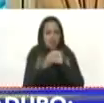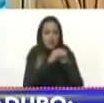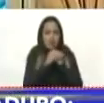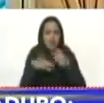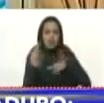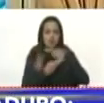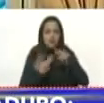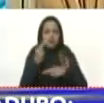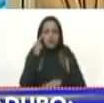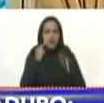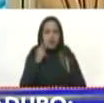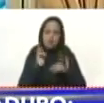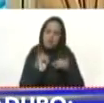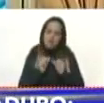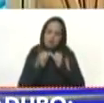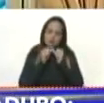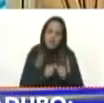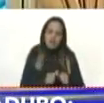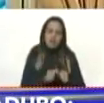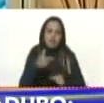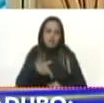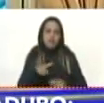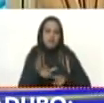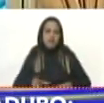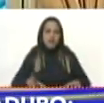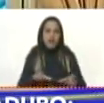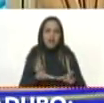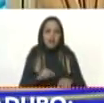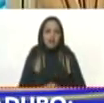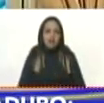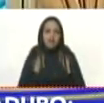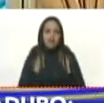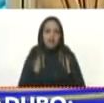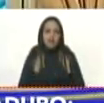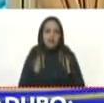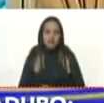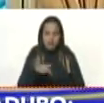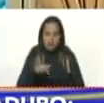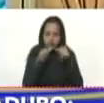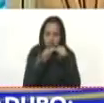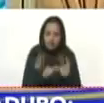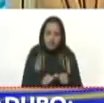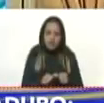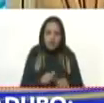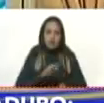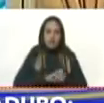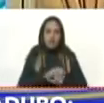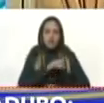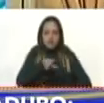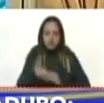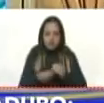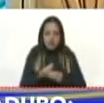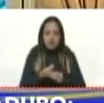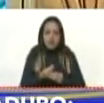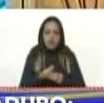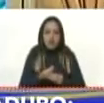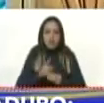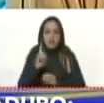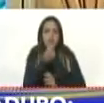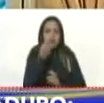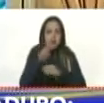seguimos donde estamos. Por eso estamos donde estamos. Porque somos un hecho inédito, único. Somos